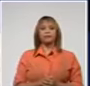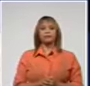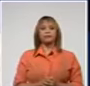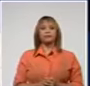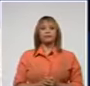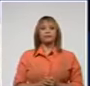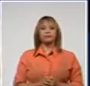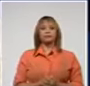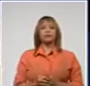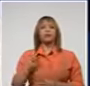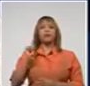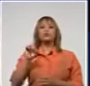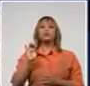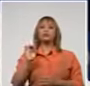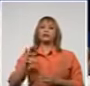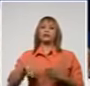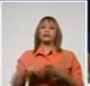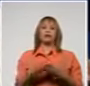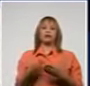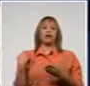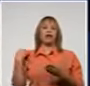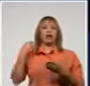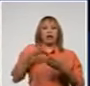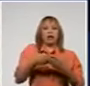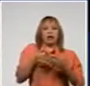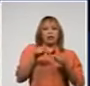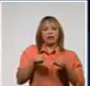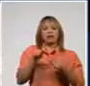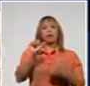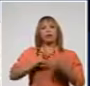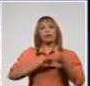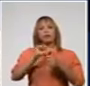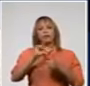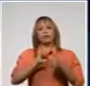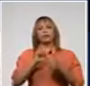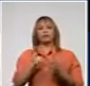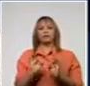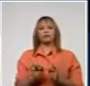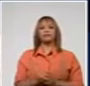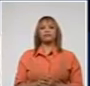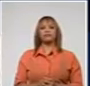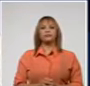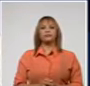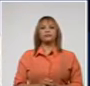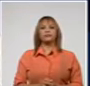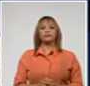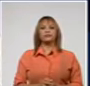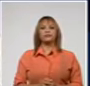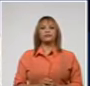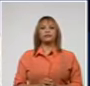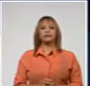los últimos 15 días, es el comportamiento de los últimos 15 días. Con este